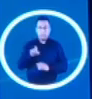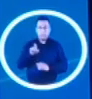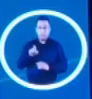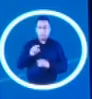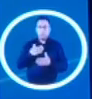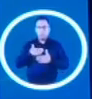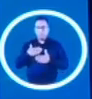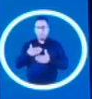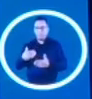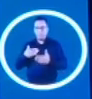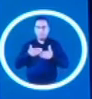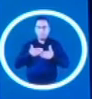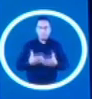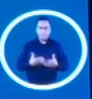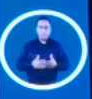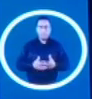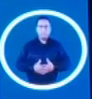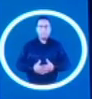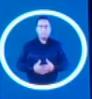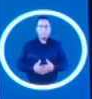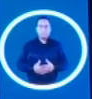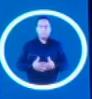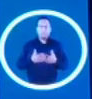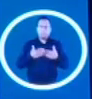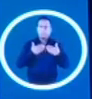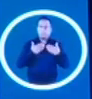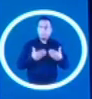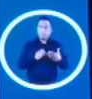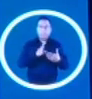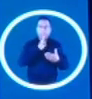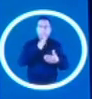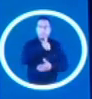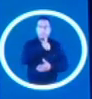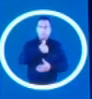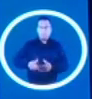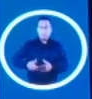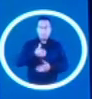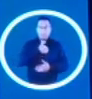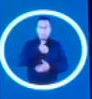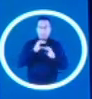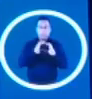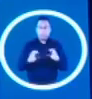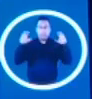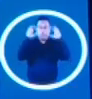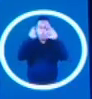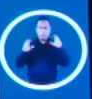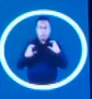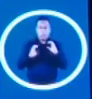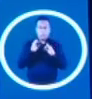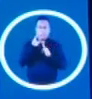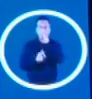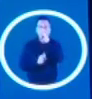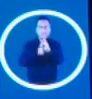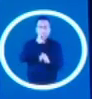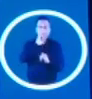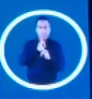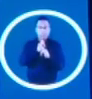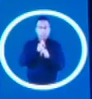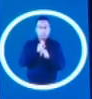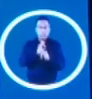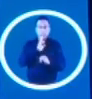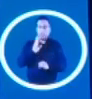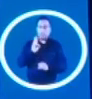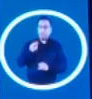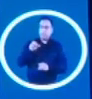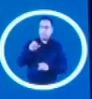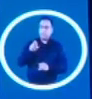Rueda. Saludo también al presidente de la Cámara de Comercio Internacional, María